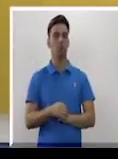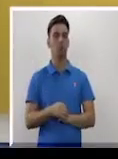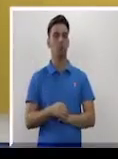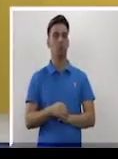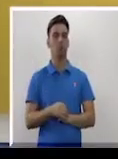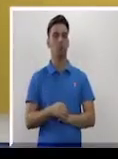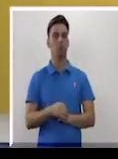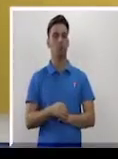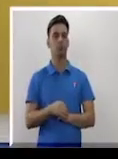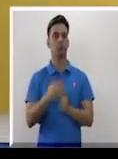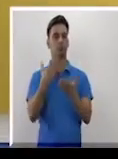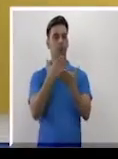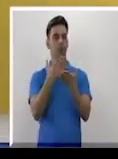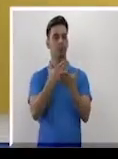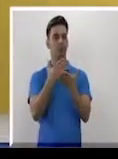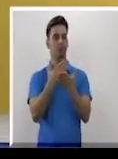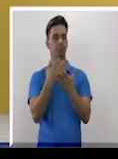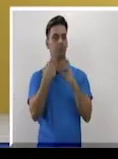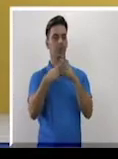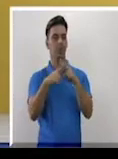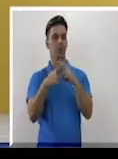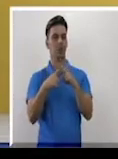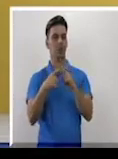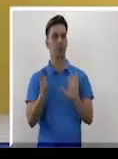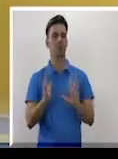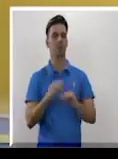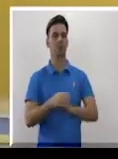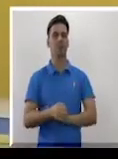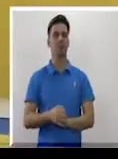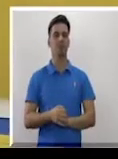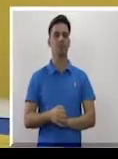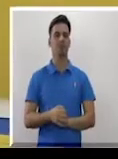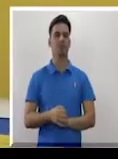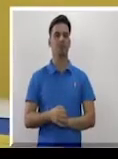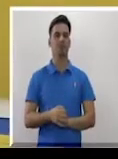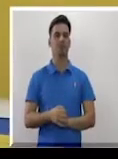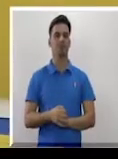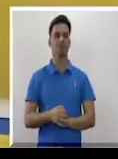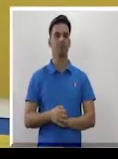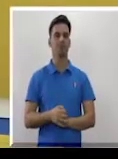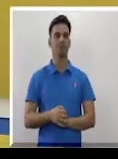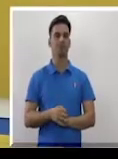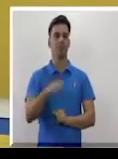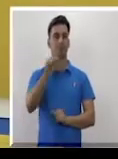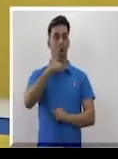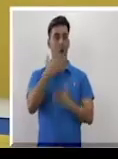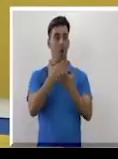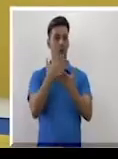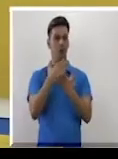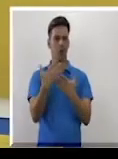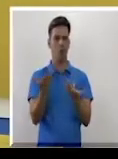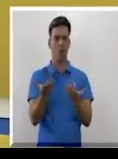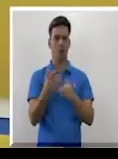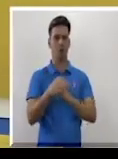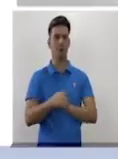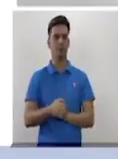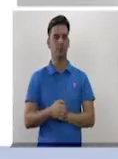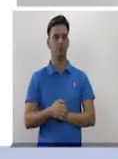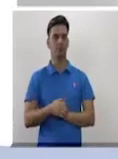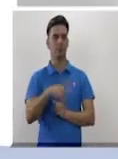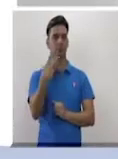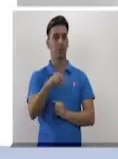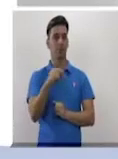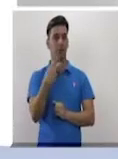vas a obtener tus propias soluciones. Vamos a ver cuál es el tema de la clase de hoy.